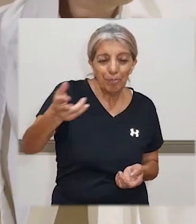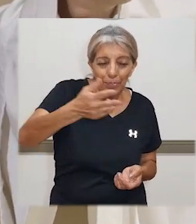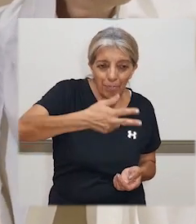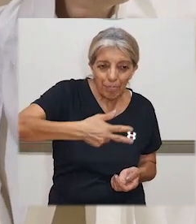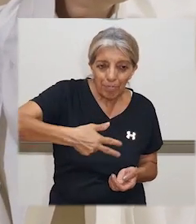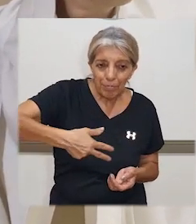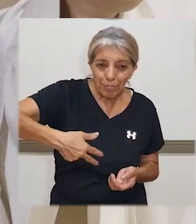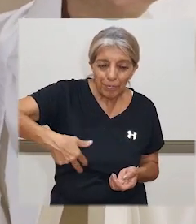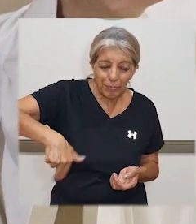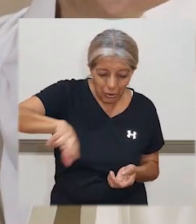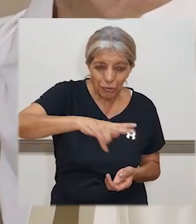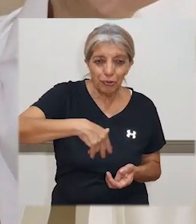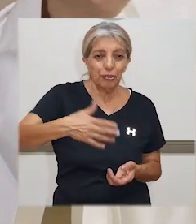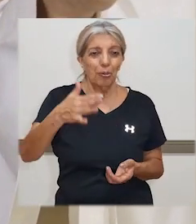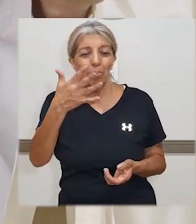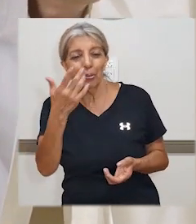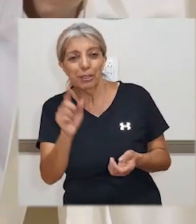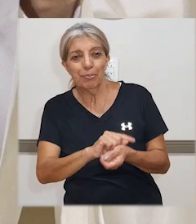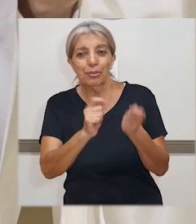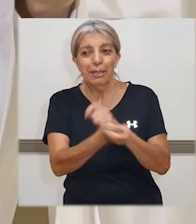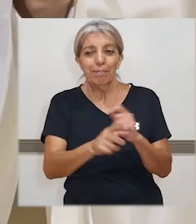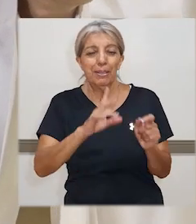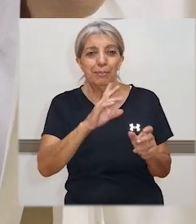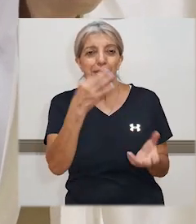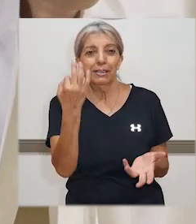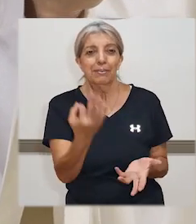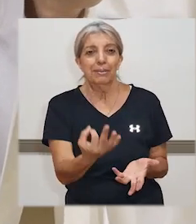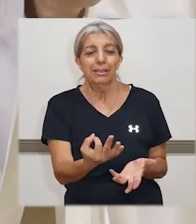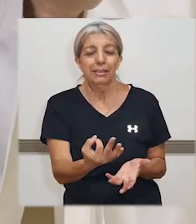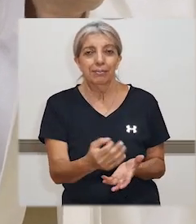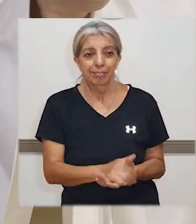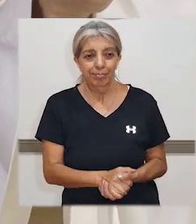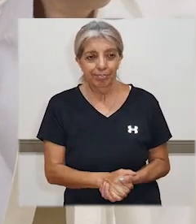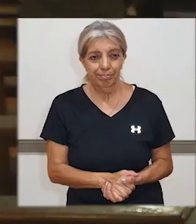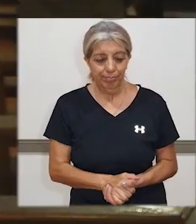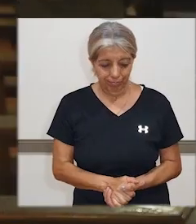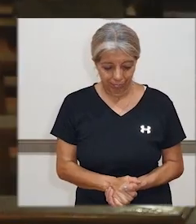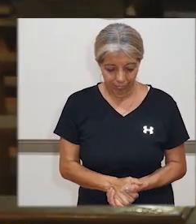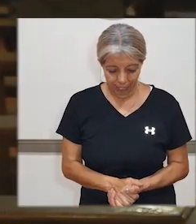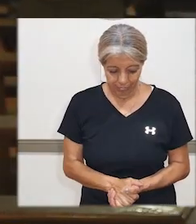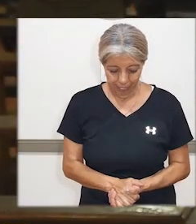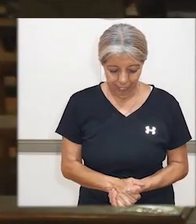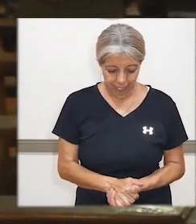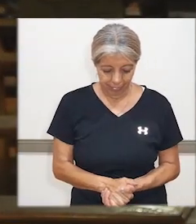los arcángeles que cantan un himno a tu gloria, diciendo sin cesar.